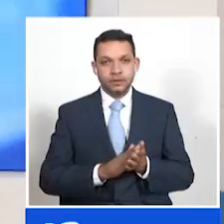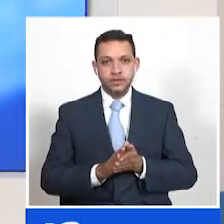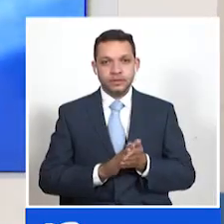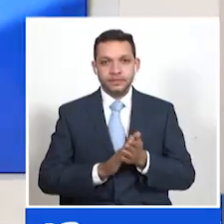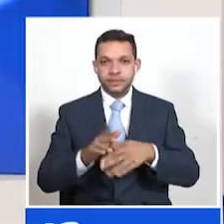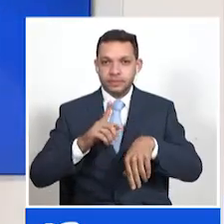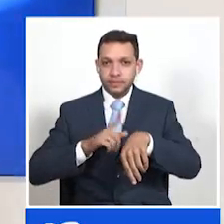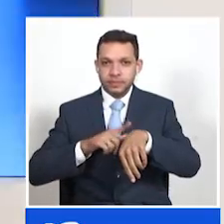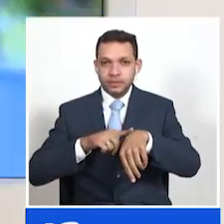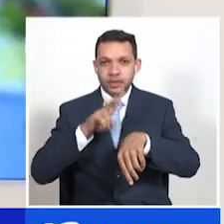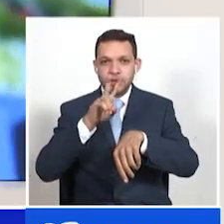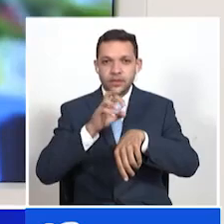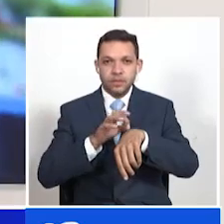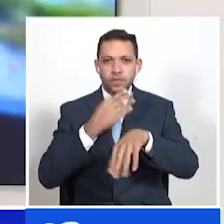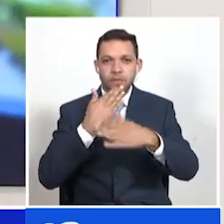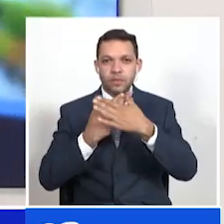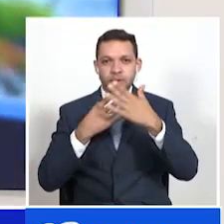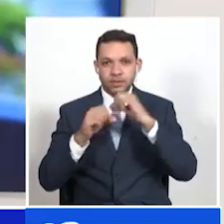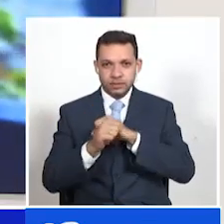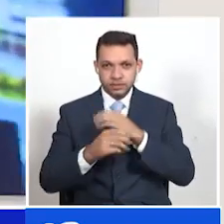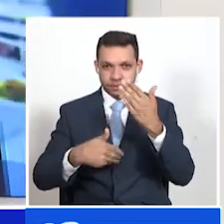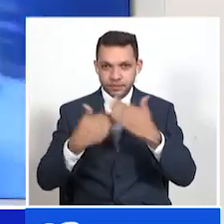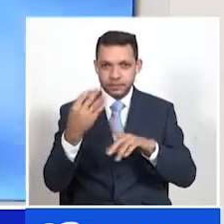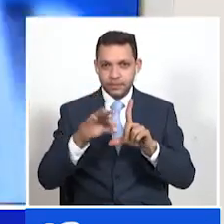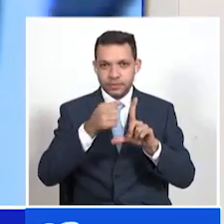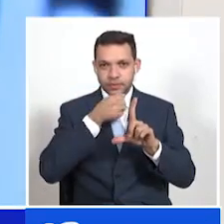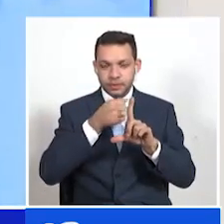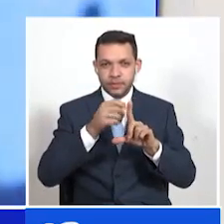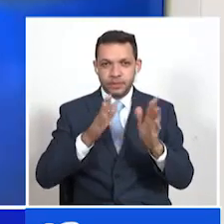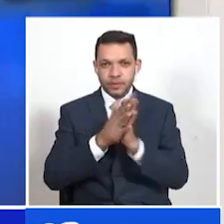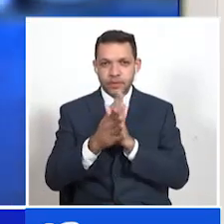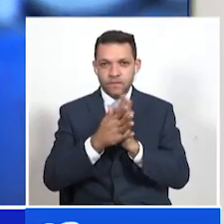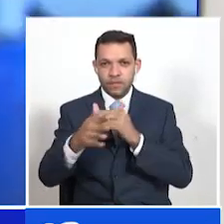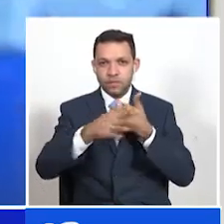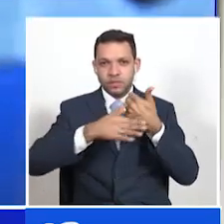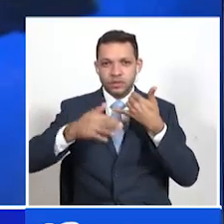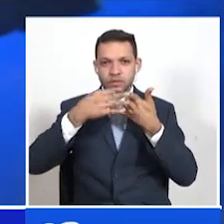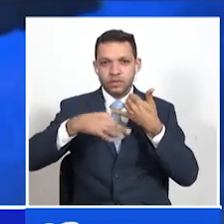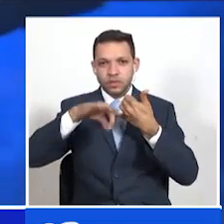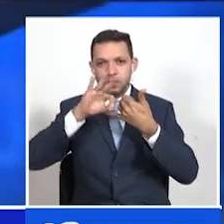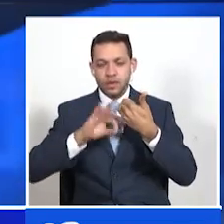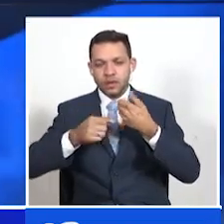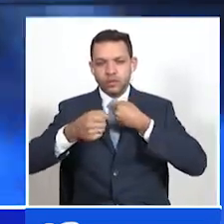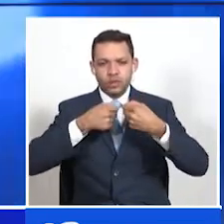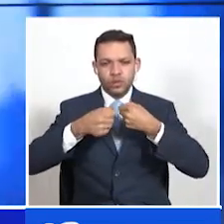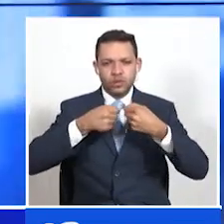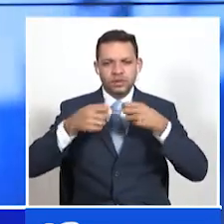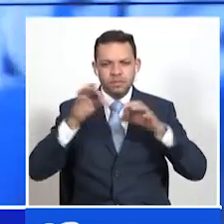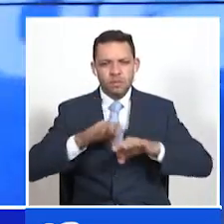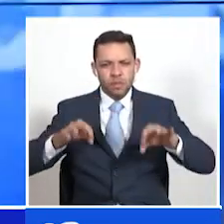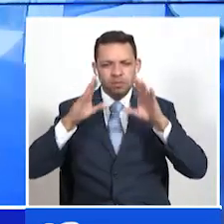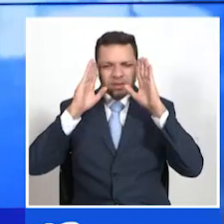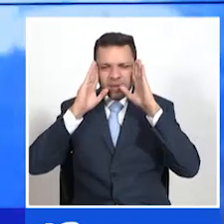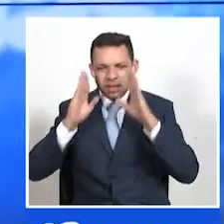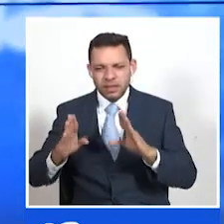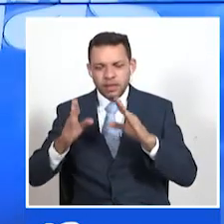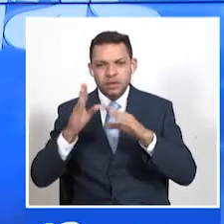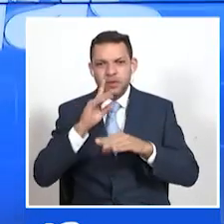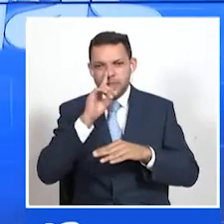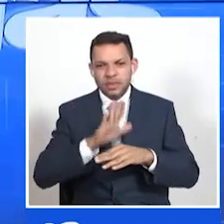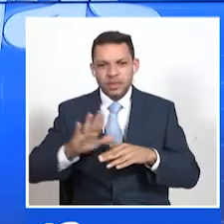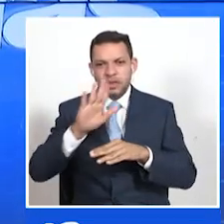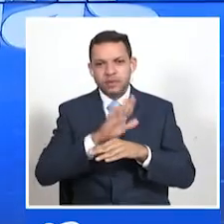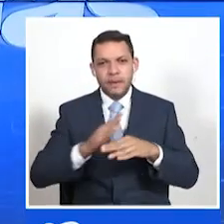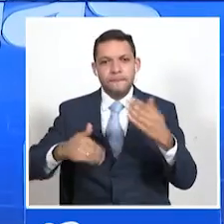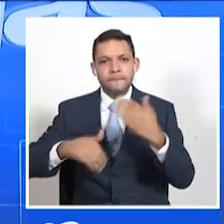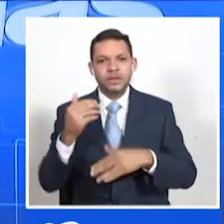Son las 7 en punto de la noche, bienvenidos, comienza Telecafé Noticias con toda la actualidad de nuestro eje cafetero. Nosotros seguimos al tanto al desarrollo de la noticia que se ha presentado desde